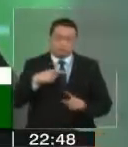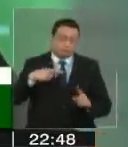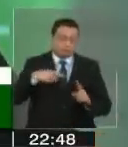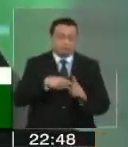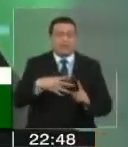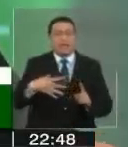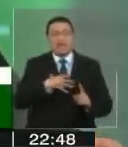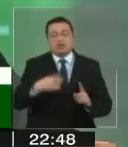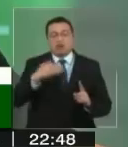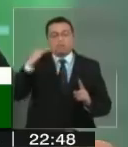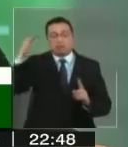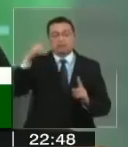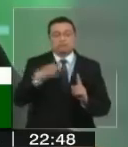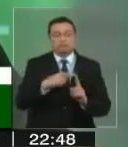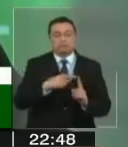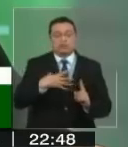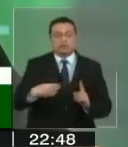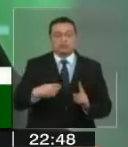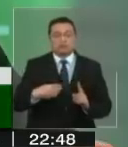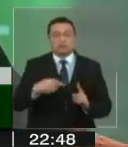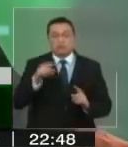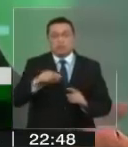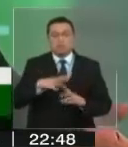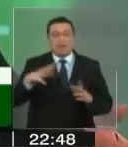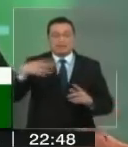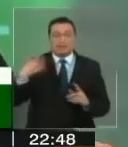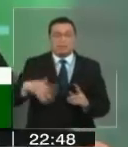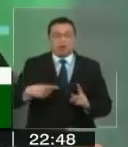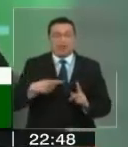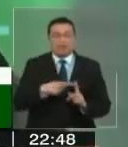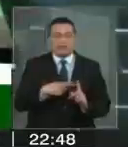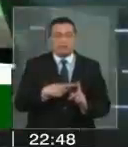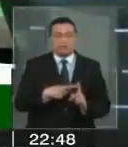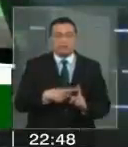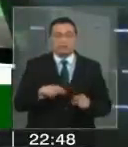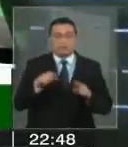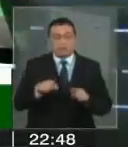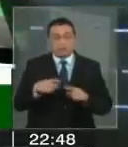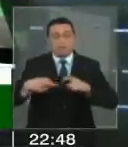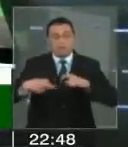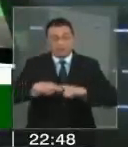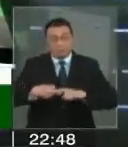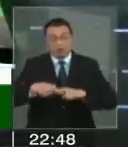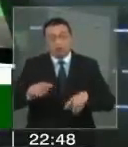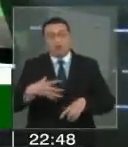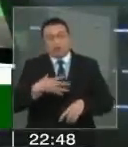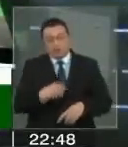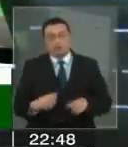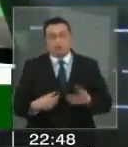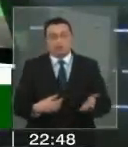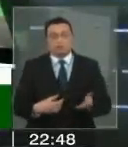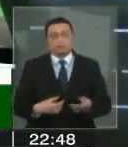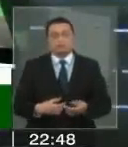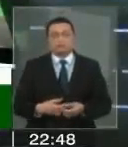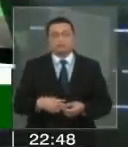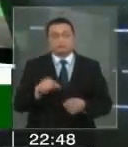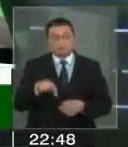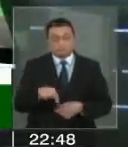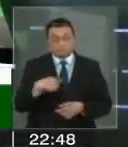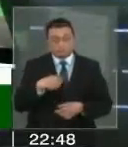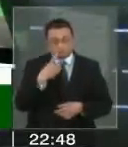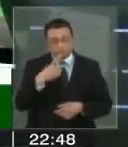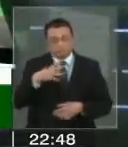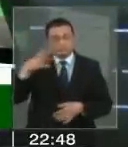hijos. Y los hijos se convierten en lo más importante. Y ante un matrimonio, los hijos. Entonces yo di prioridad